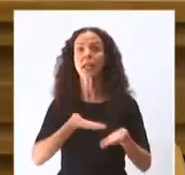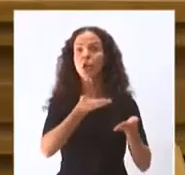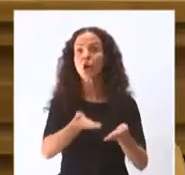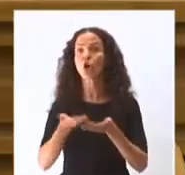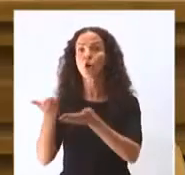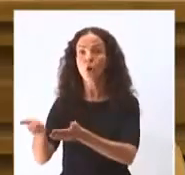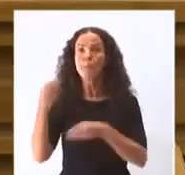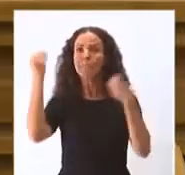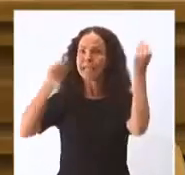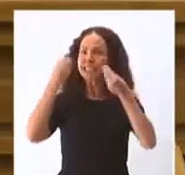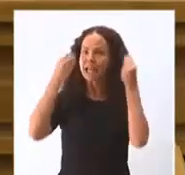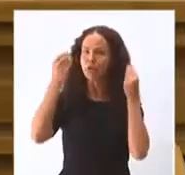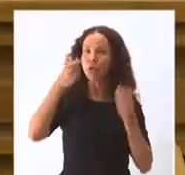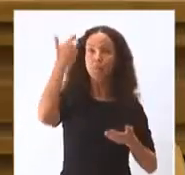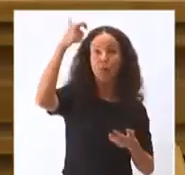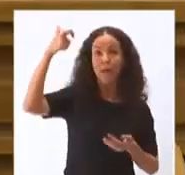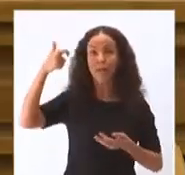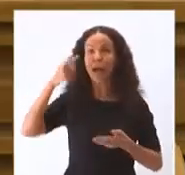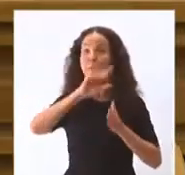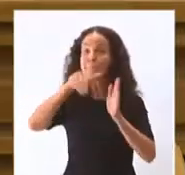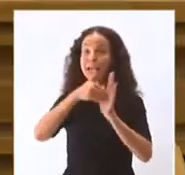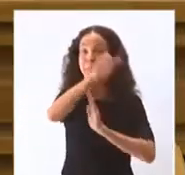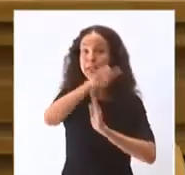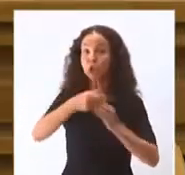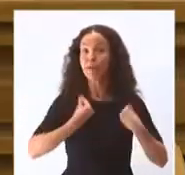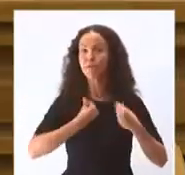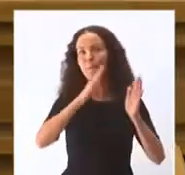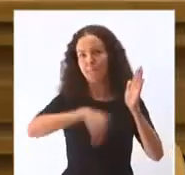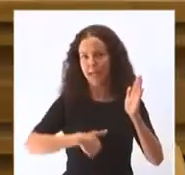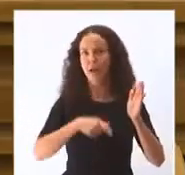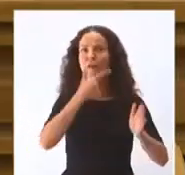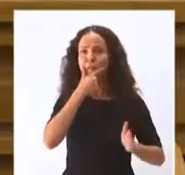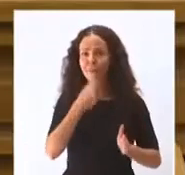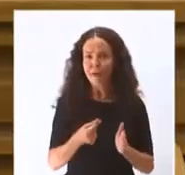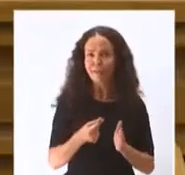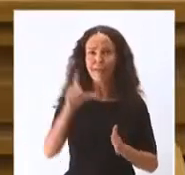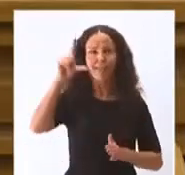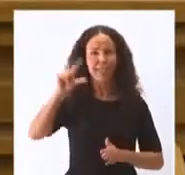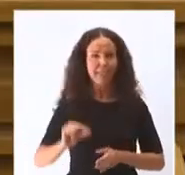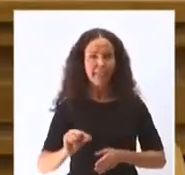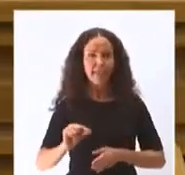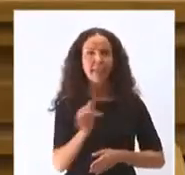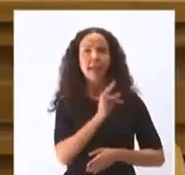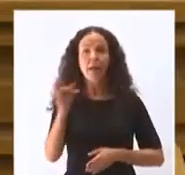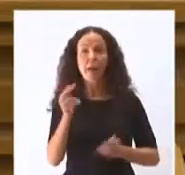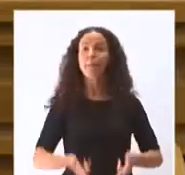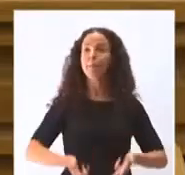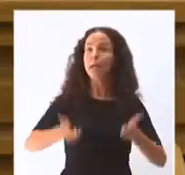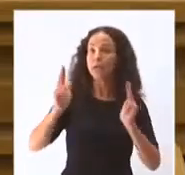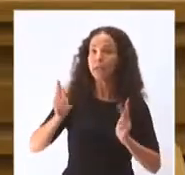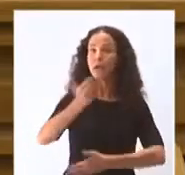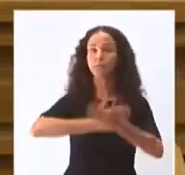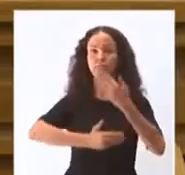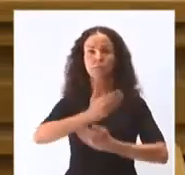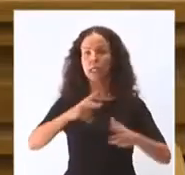pensando en las poblaciones de menos de mil habitantes sencillo económico y que permite además la contribución del